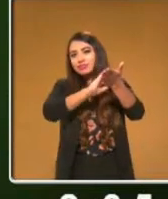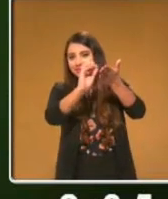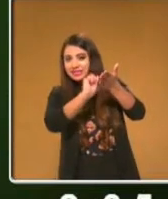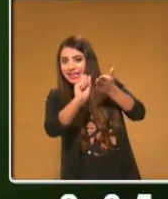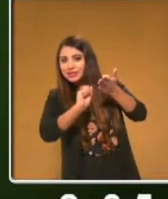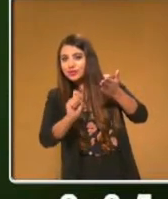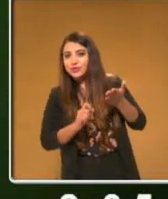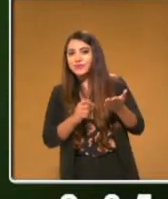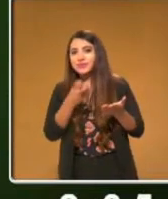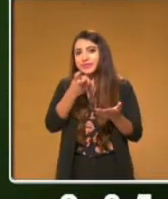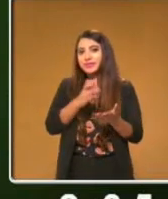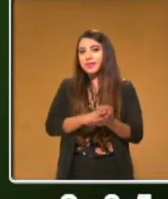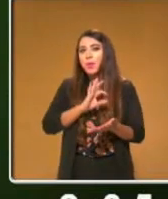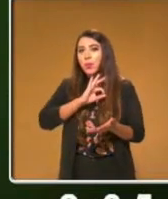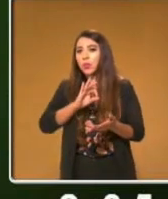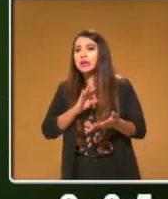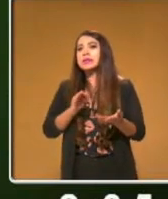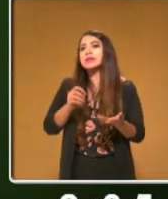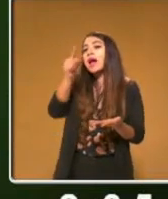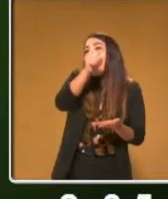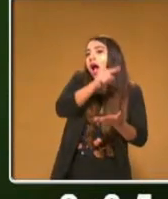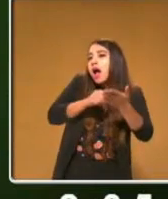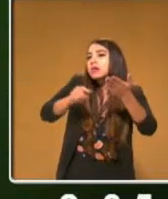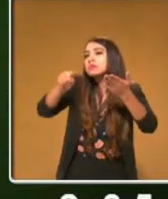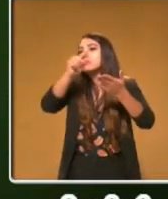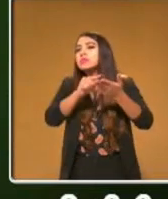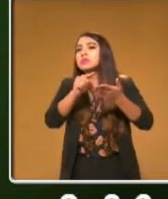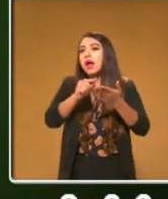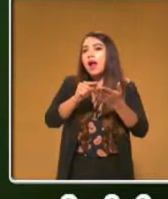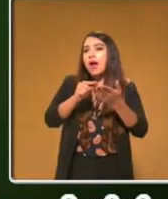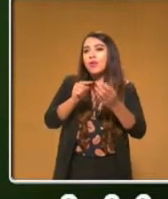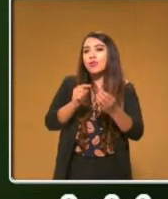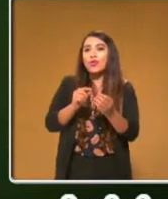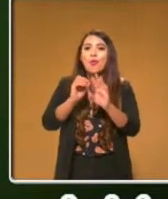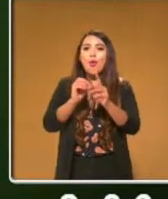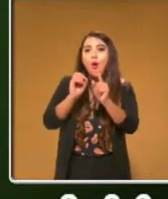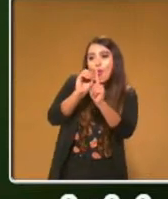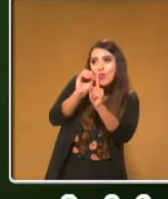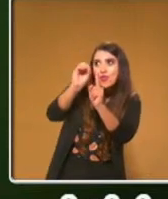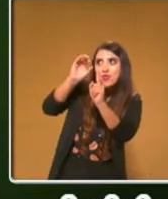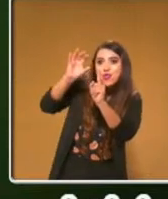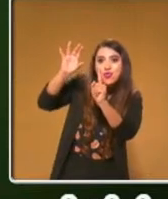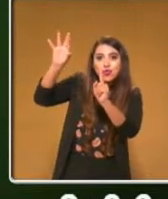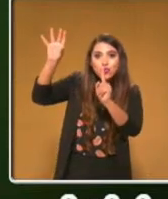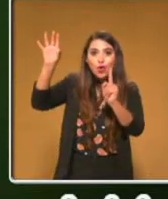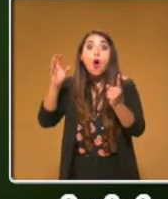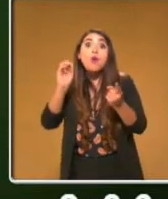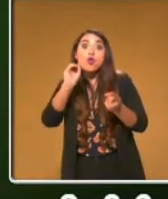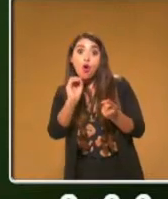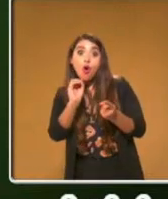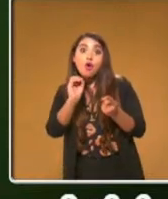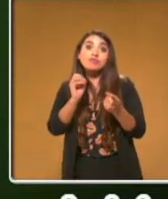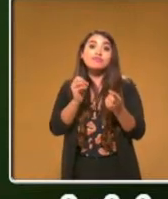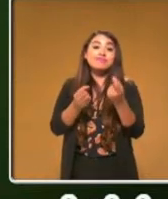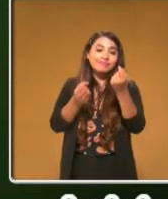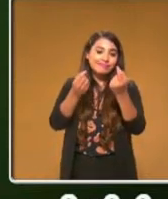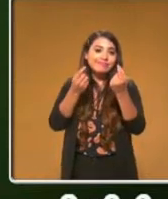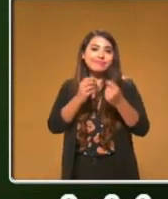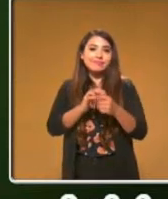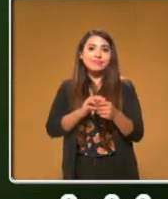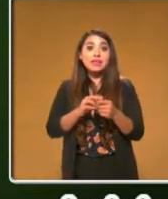unos pequeños elementos que se llaman globos o bocadillos. Veamos las características de